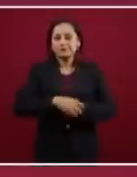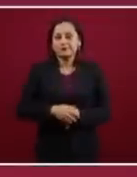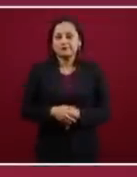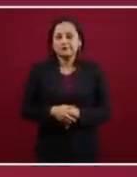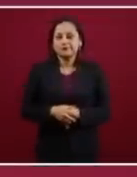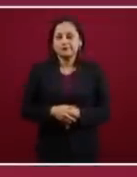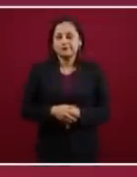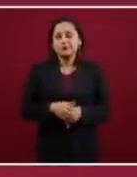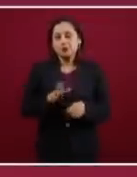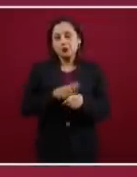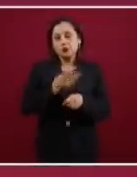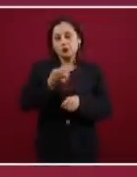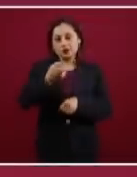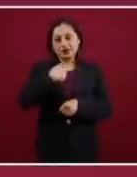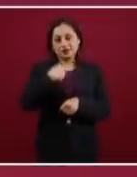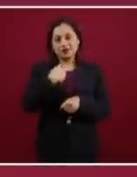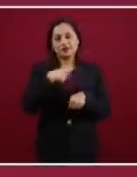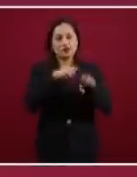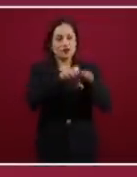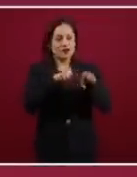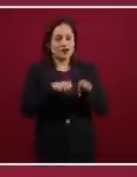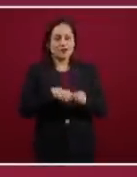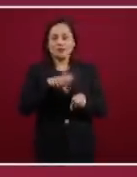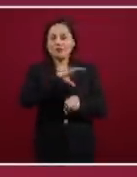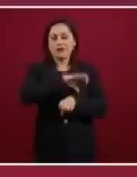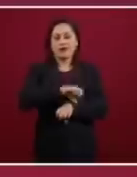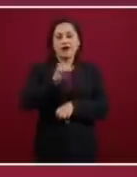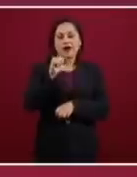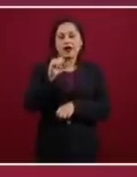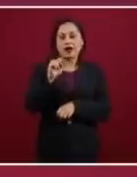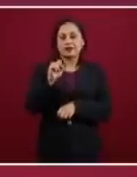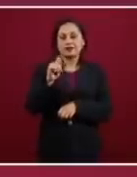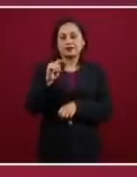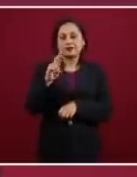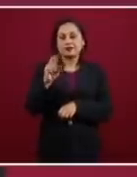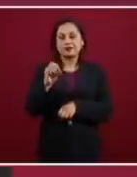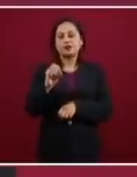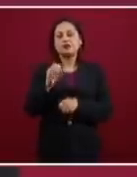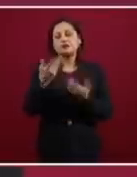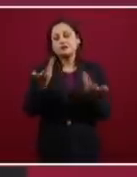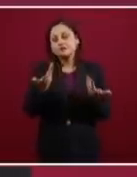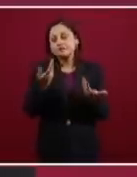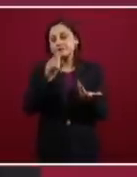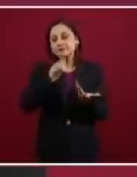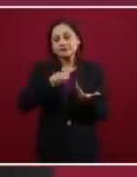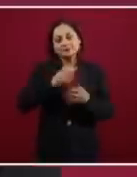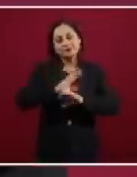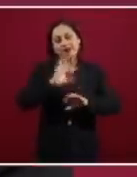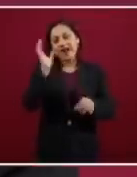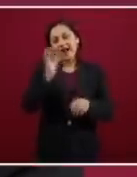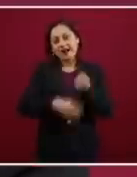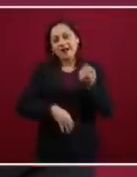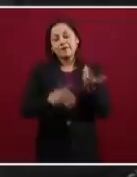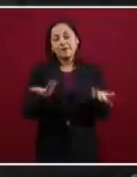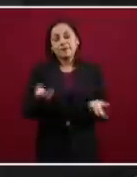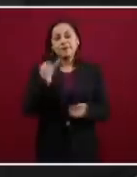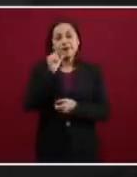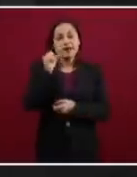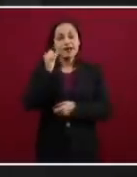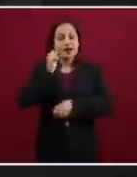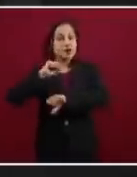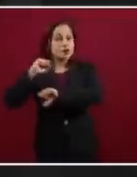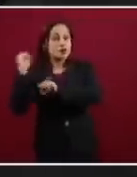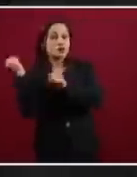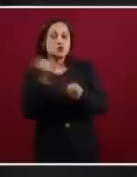y por eso oliva al astro pero ya terminó buen juego de ayer